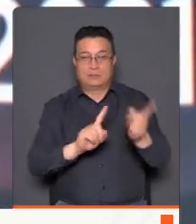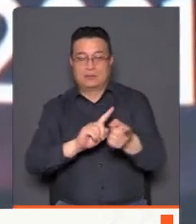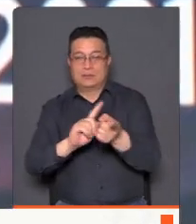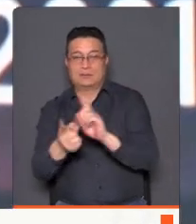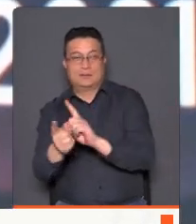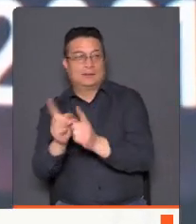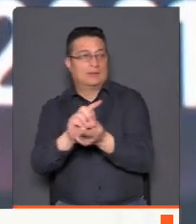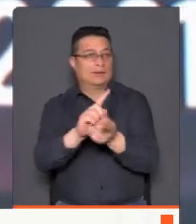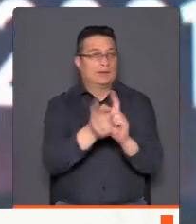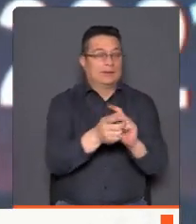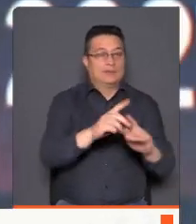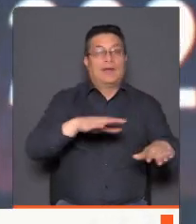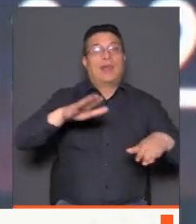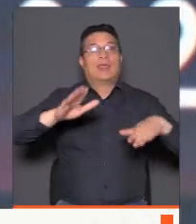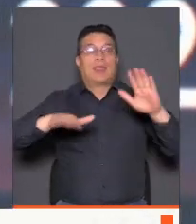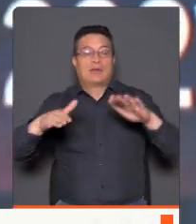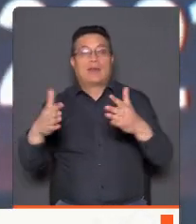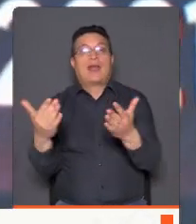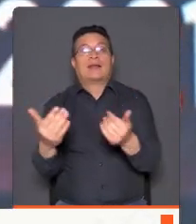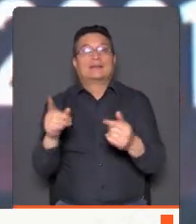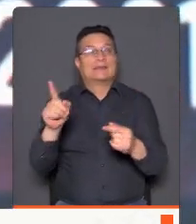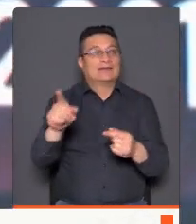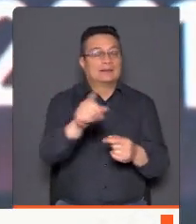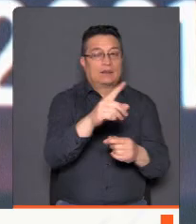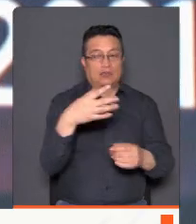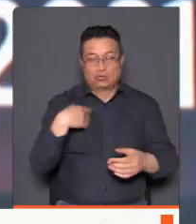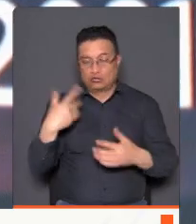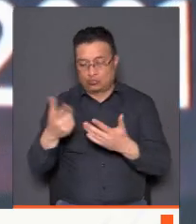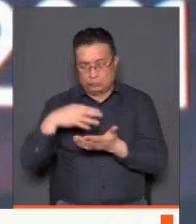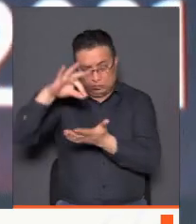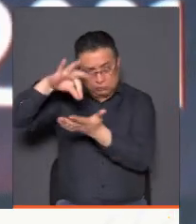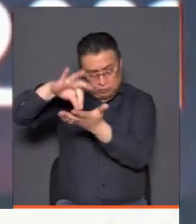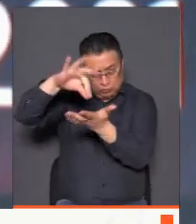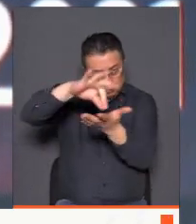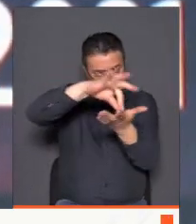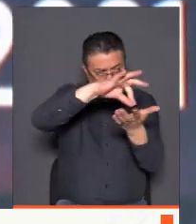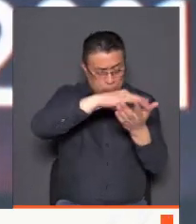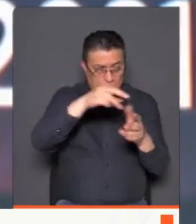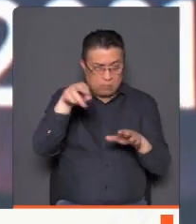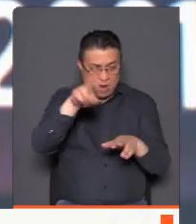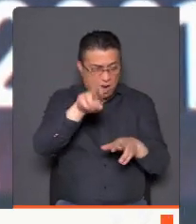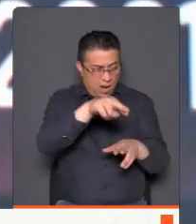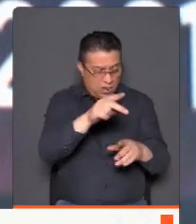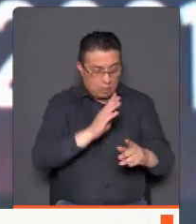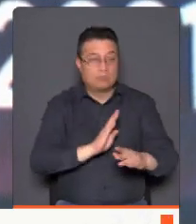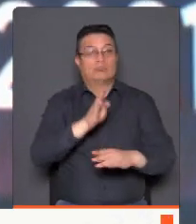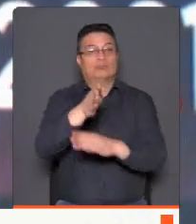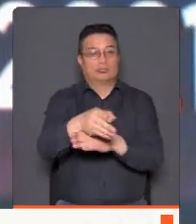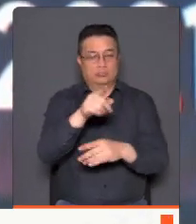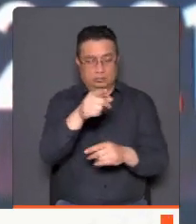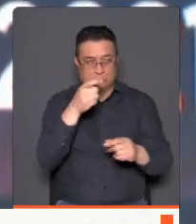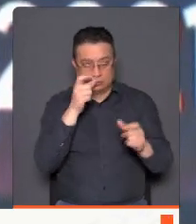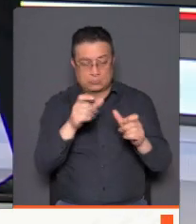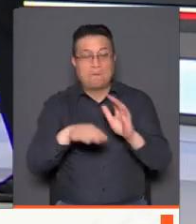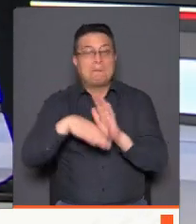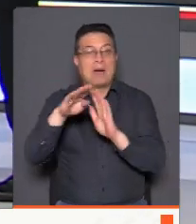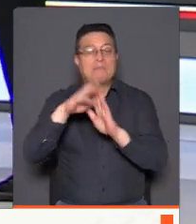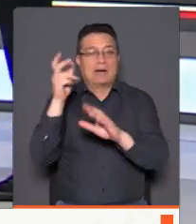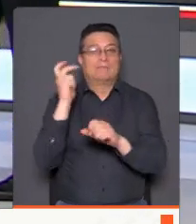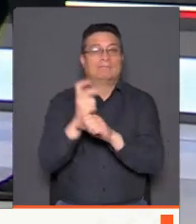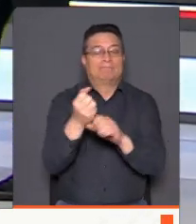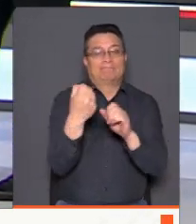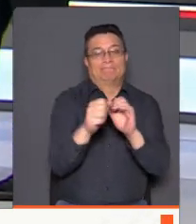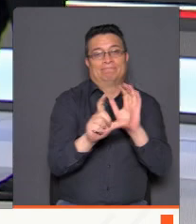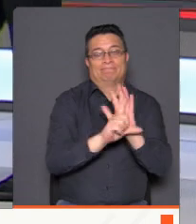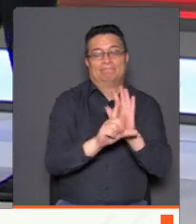dinámico y de acuerdo a las necesidades, de acuerdo a nosotros cuando georreferenciamos, vamos a alguna comuna donde se estén cometiendo mayores delitos. Hay otra lámina que